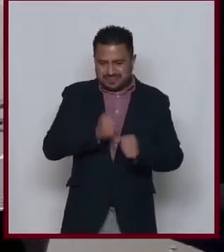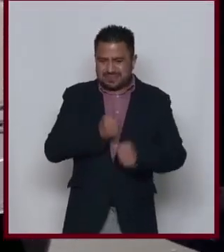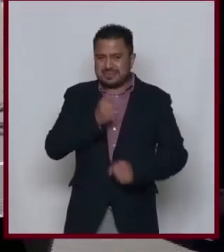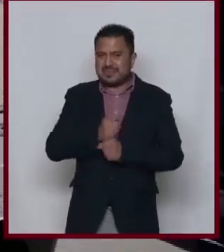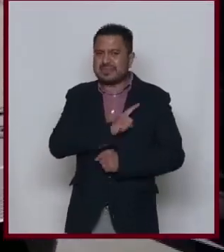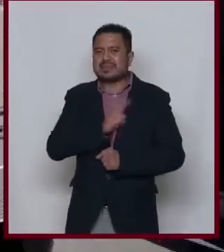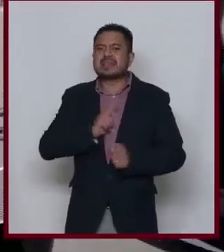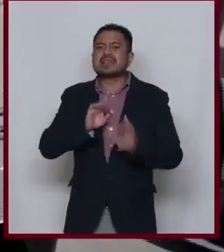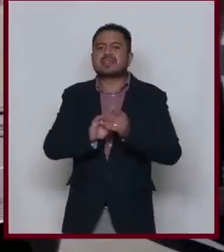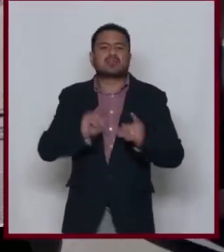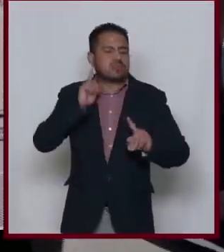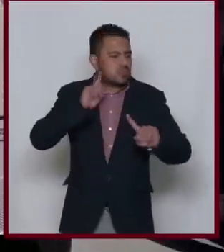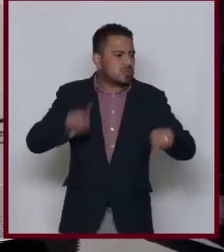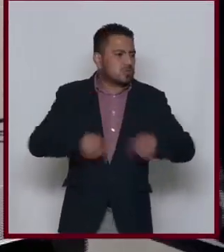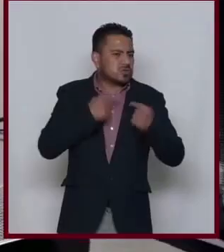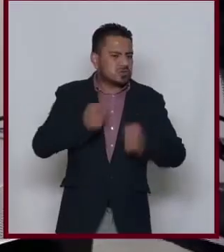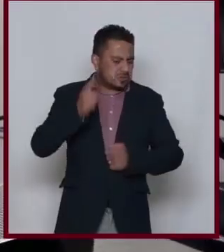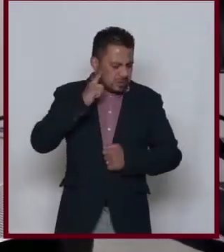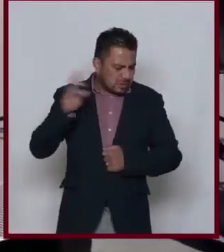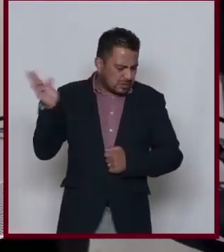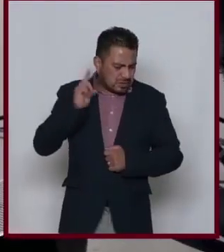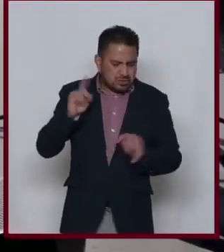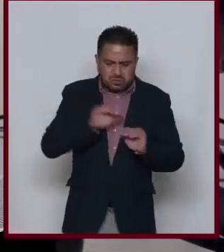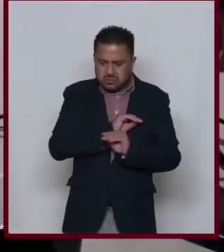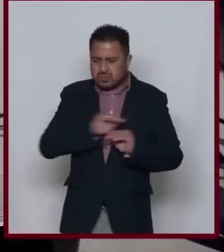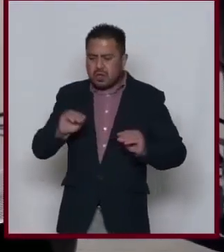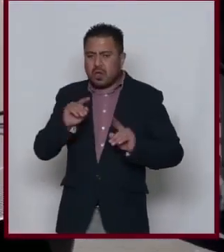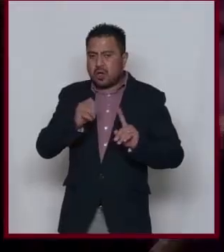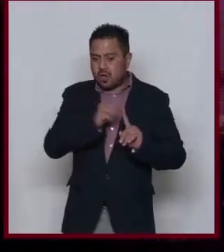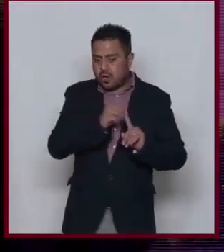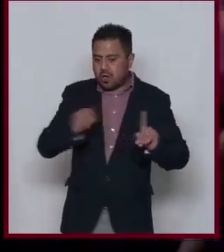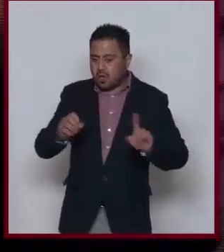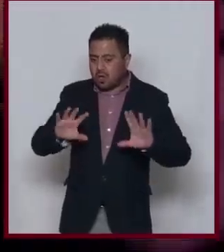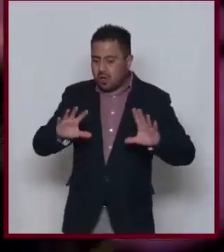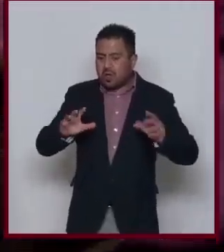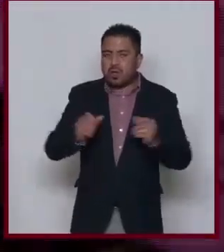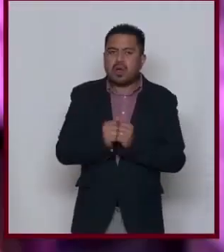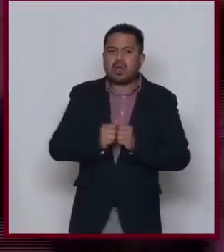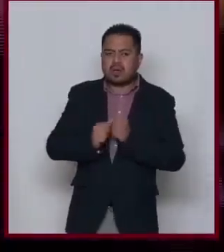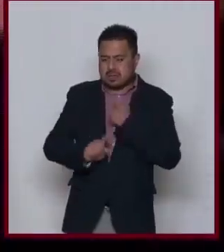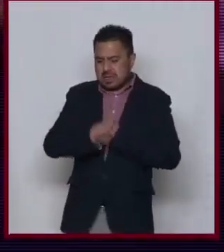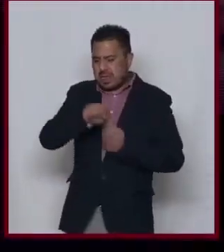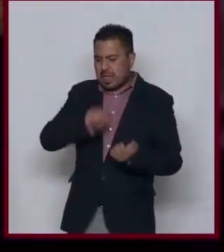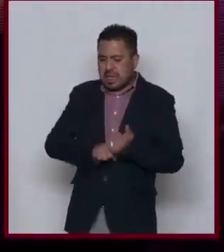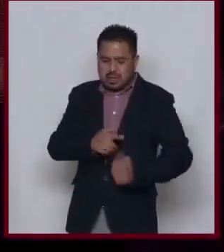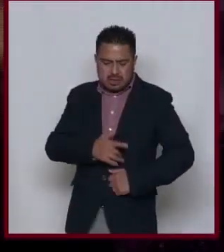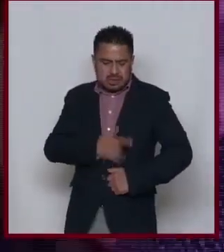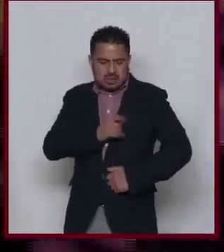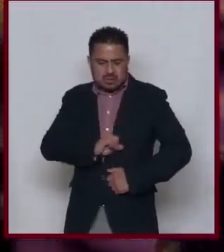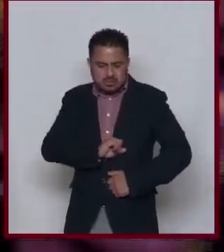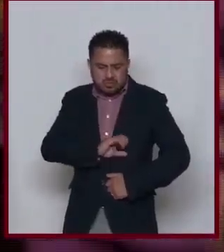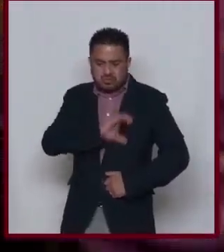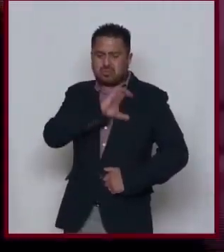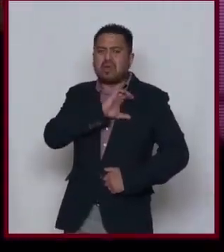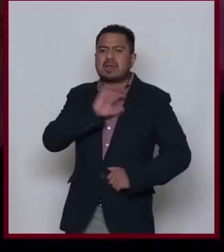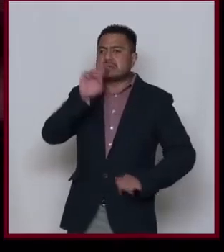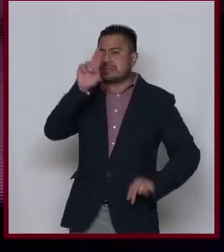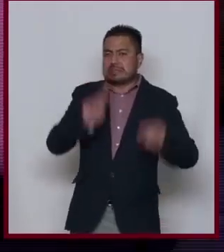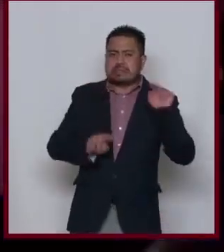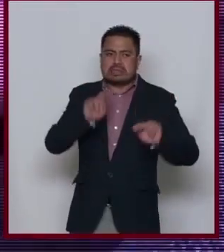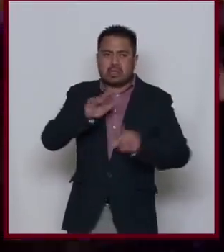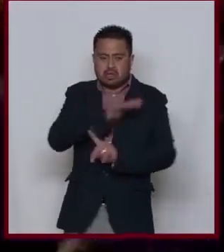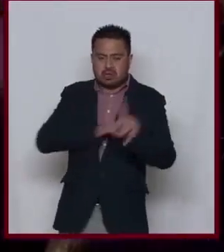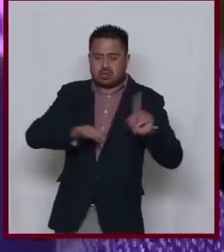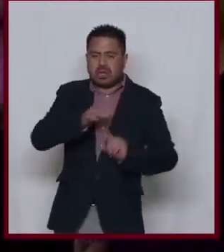que la música son sonidos y silencios organizados. Nos afecta al estado de ánimo y nos impacta según nuestro